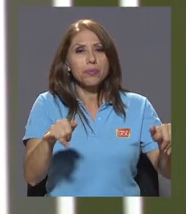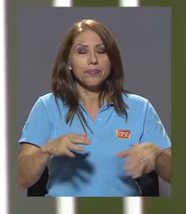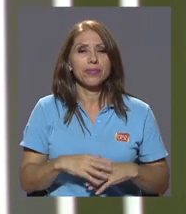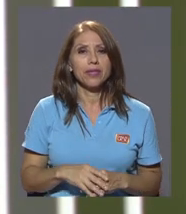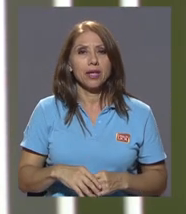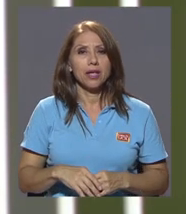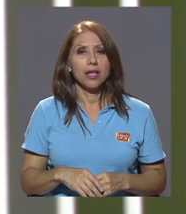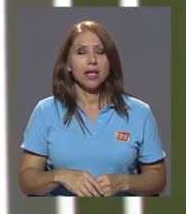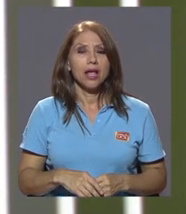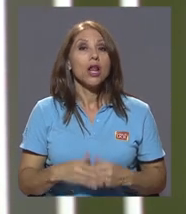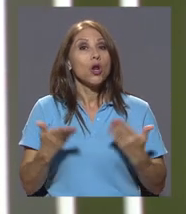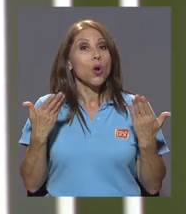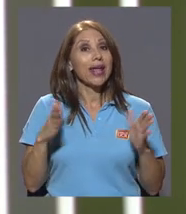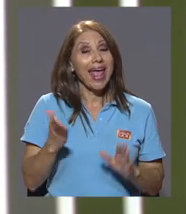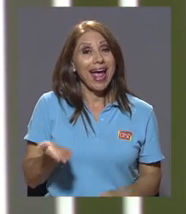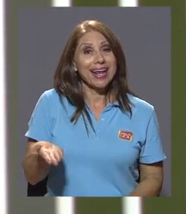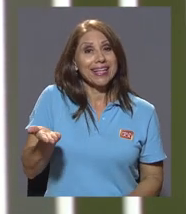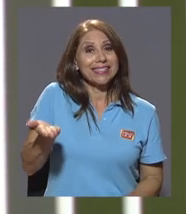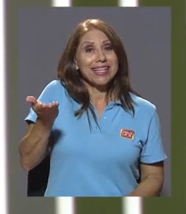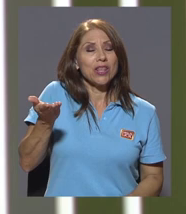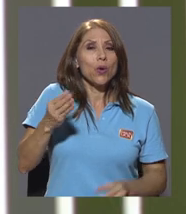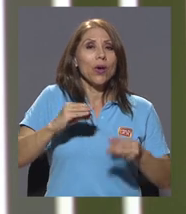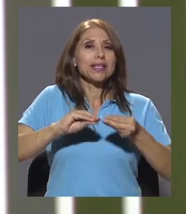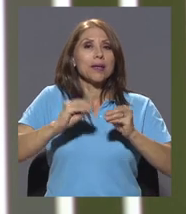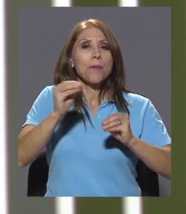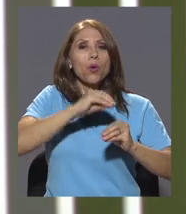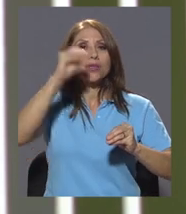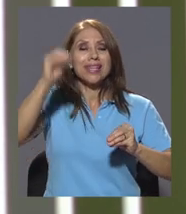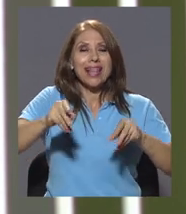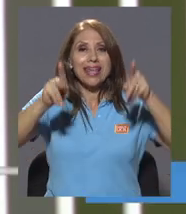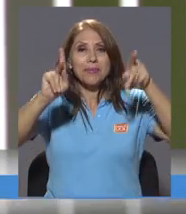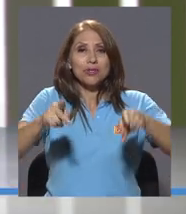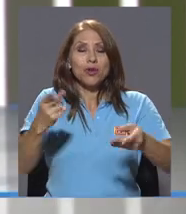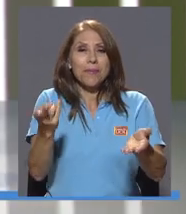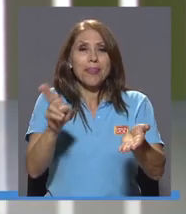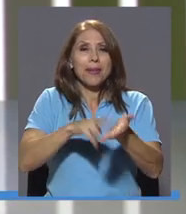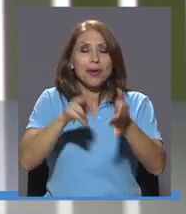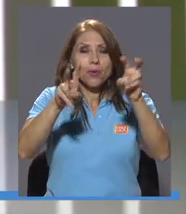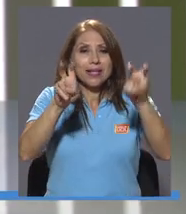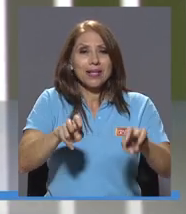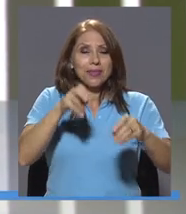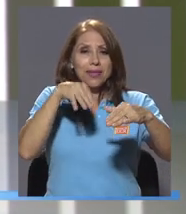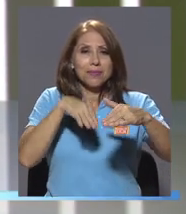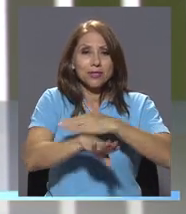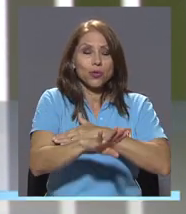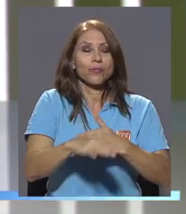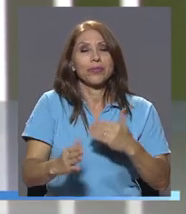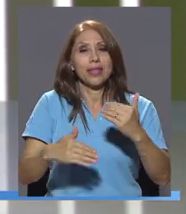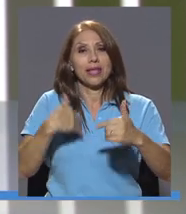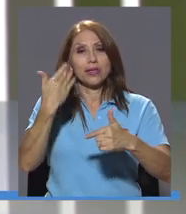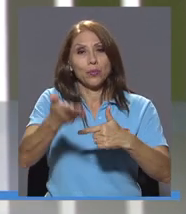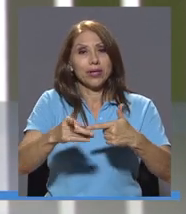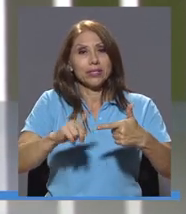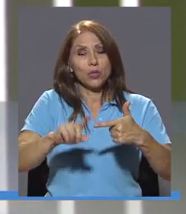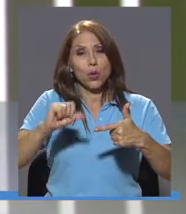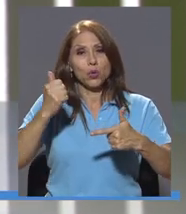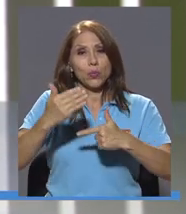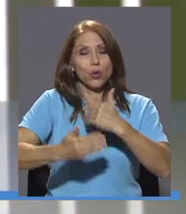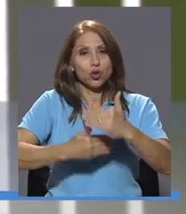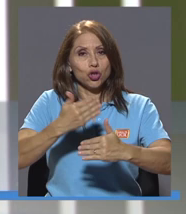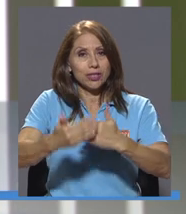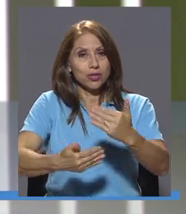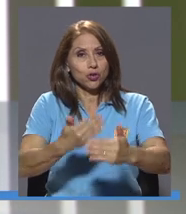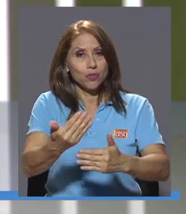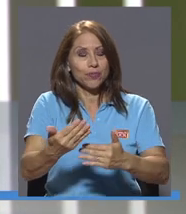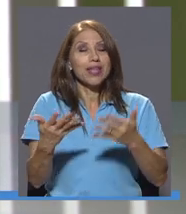el porcentaje de matrícula a la prueba. Luego viene otro proceso, que es el proceso que nosotros